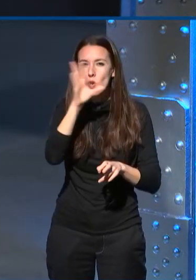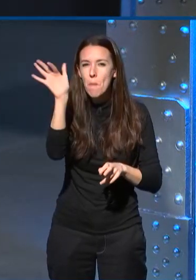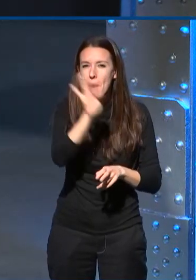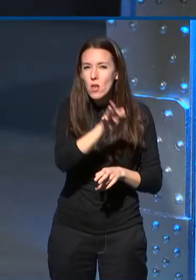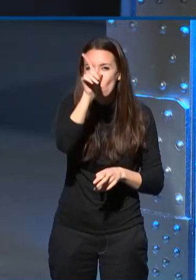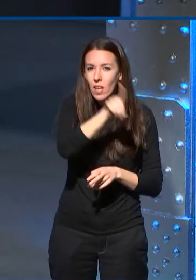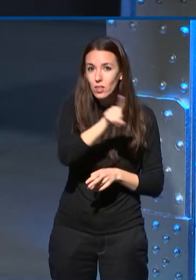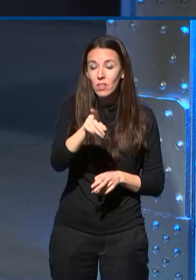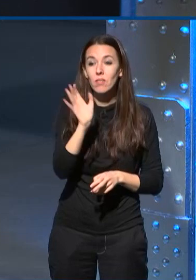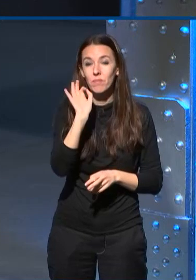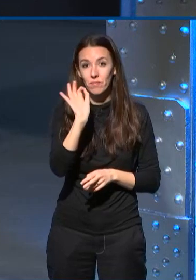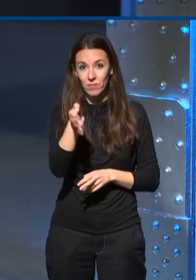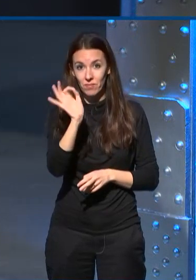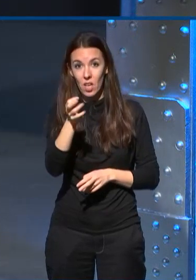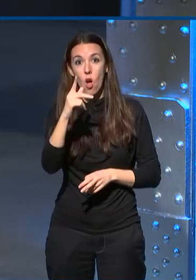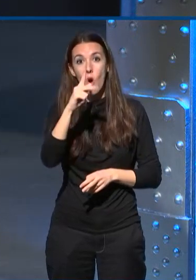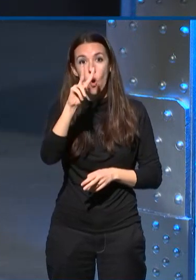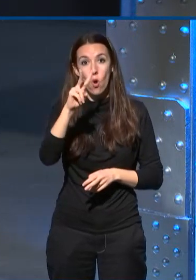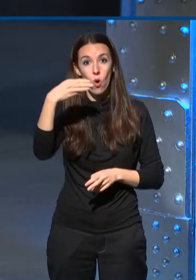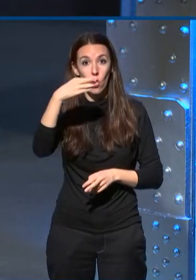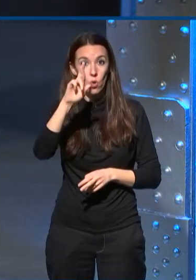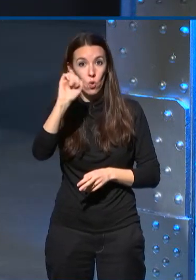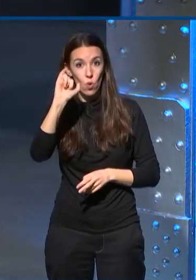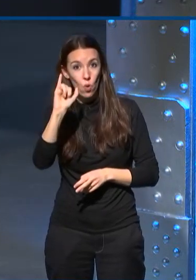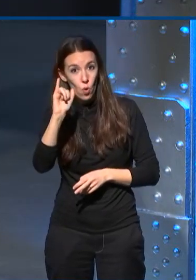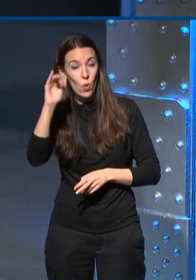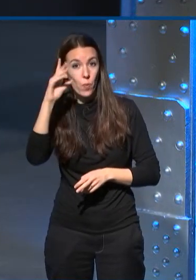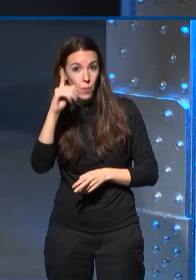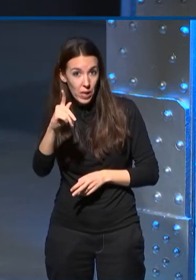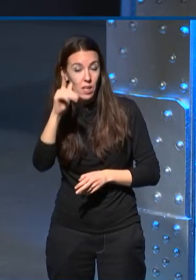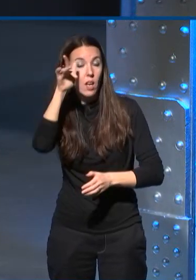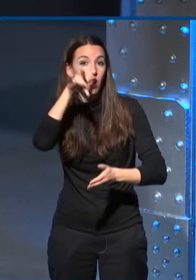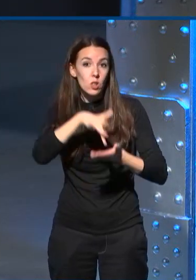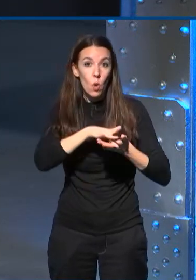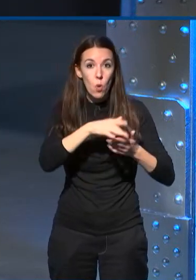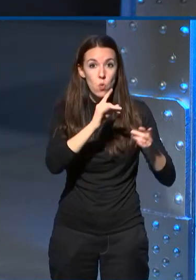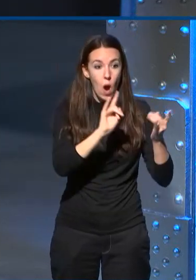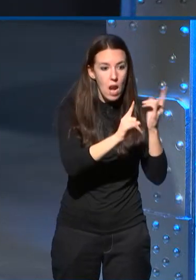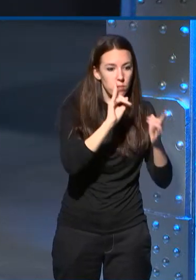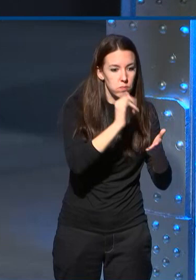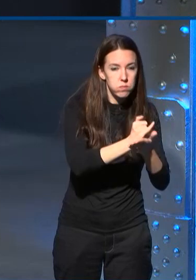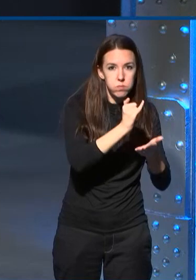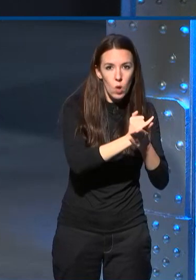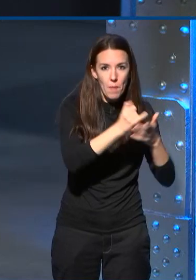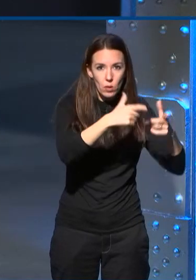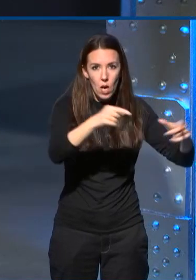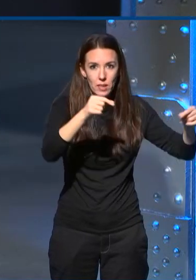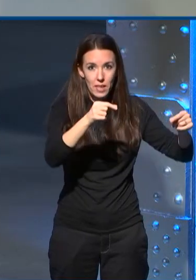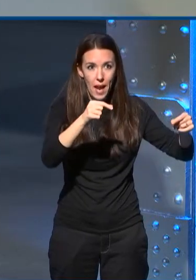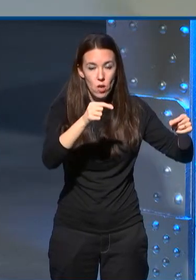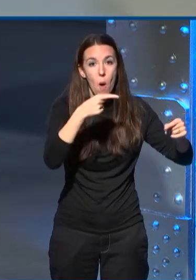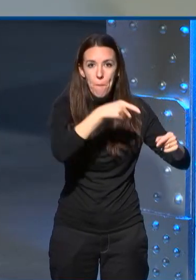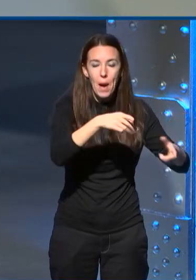película? Efectivamente, Stanley Kubrick tuvo que hacer unos escenarios pues, para que los astronautas ensayaran en lo que era un análogo lunar, para que